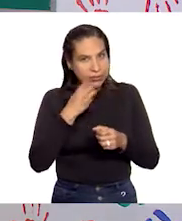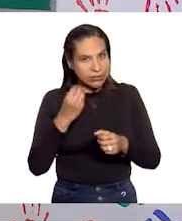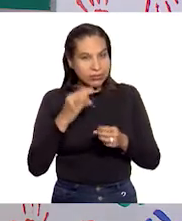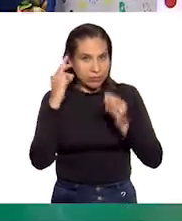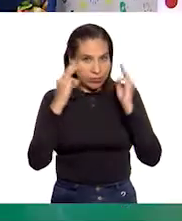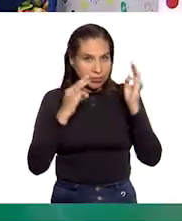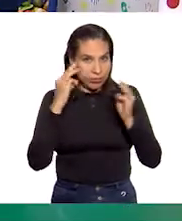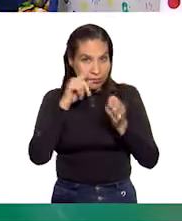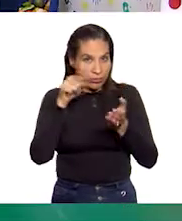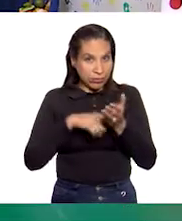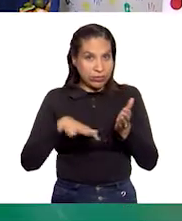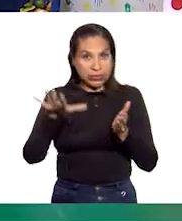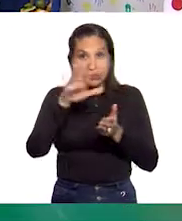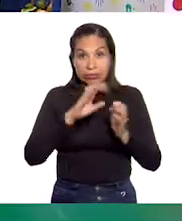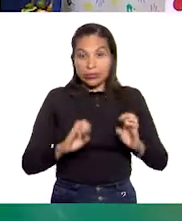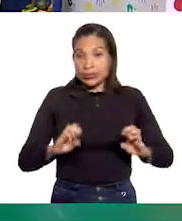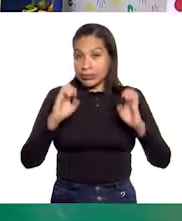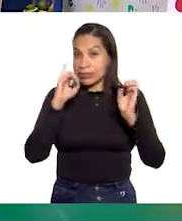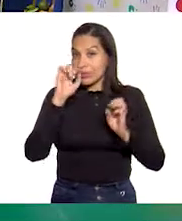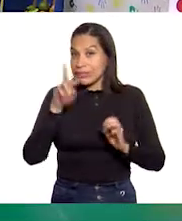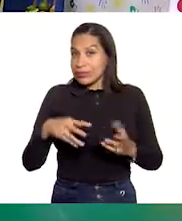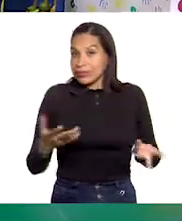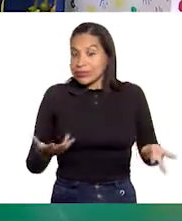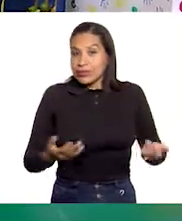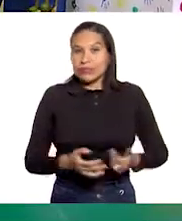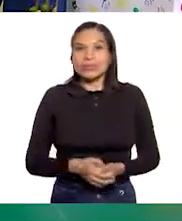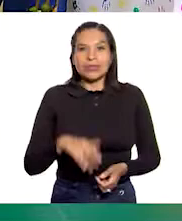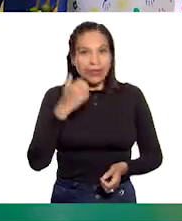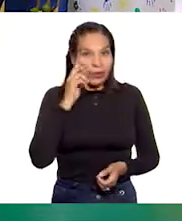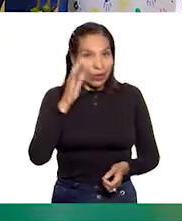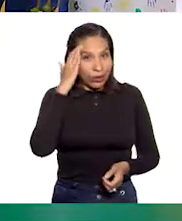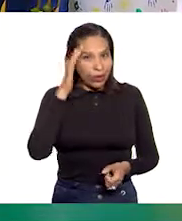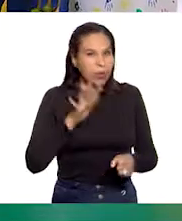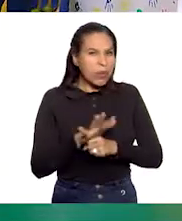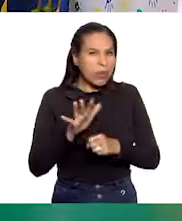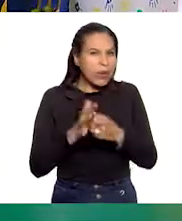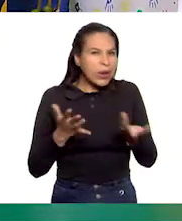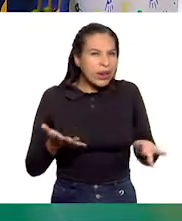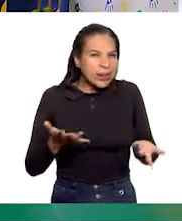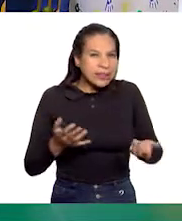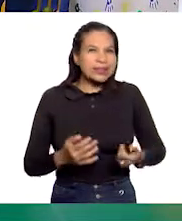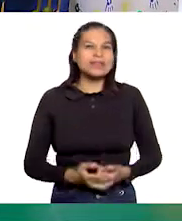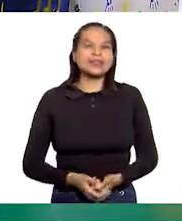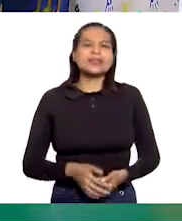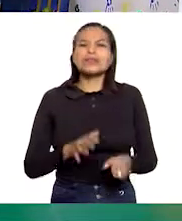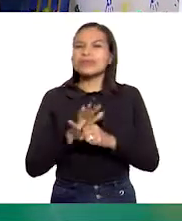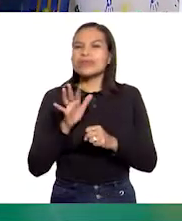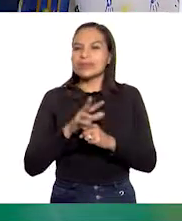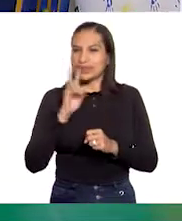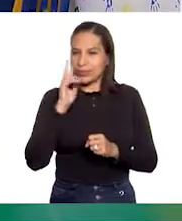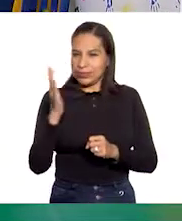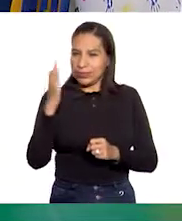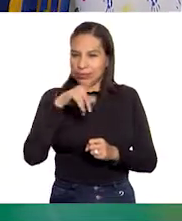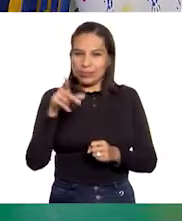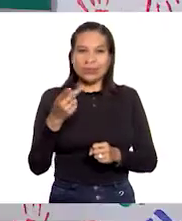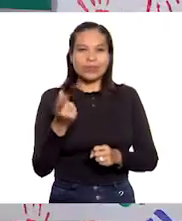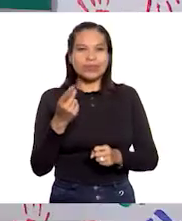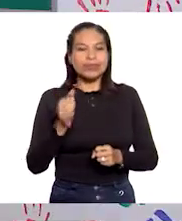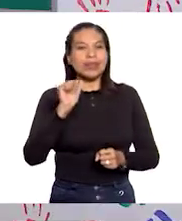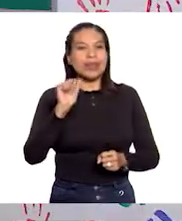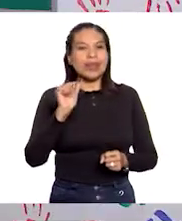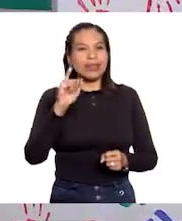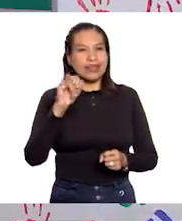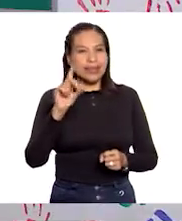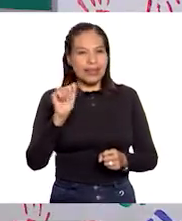O sea, el espacio, museo, el edificio. Así es. ¿Quieres conocer de cuál se trata? Sí, ¿cuál es? Vamos a que nuestra perrita